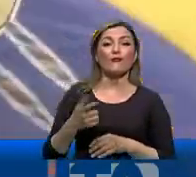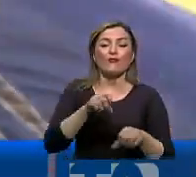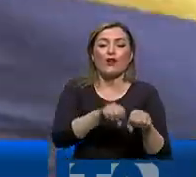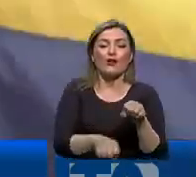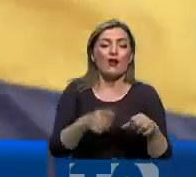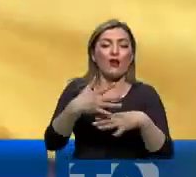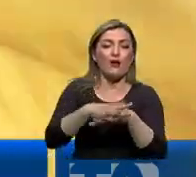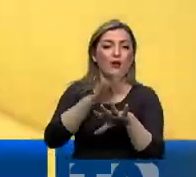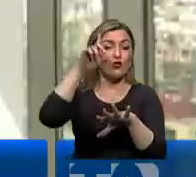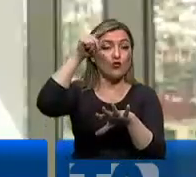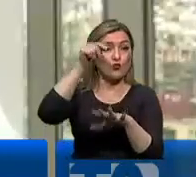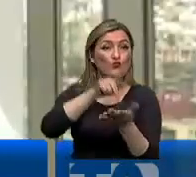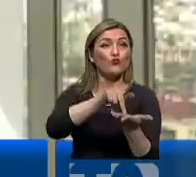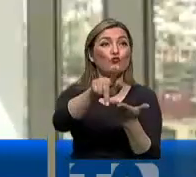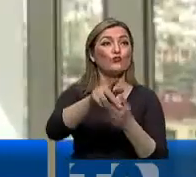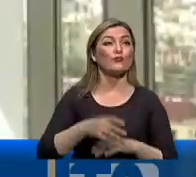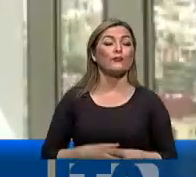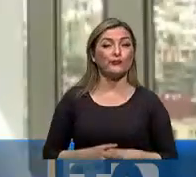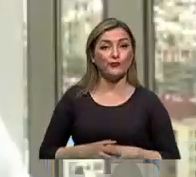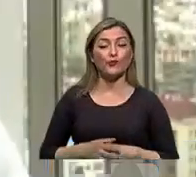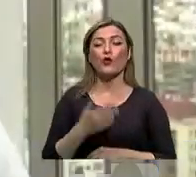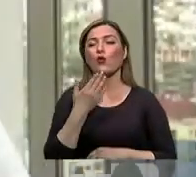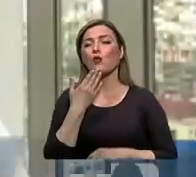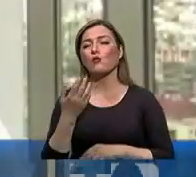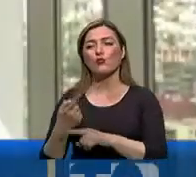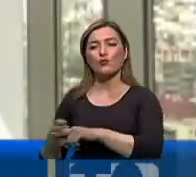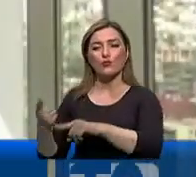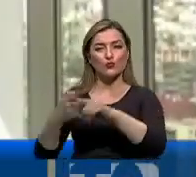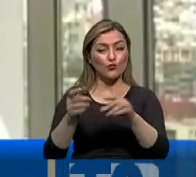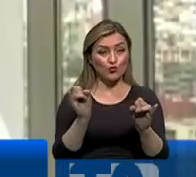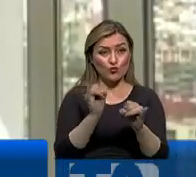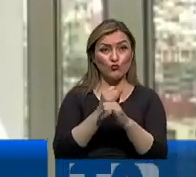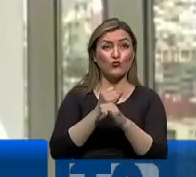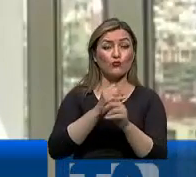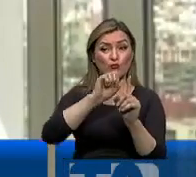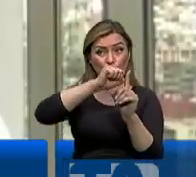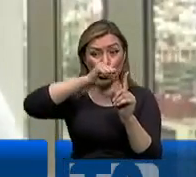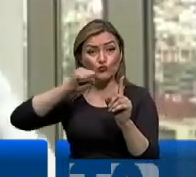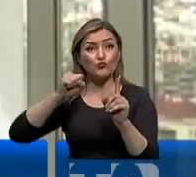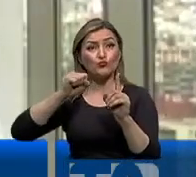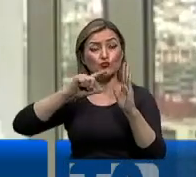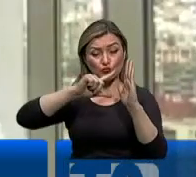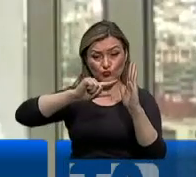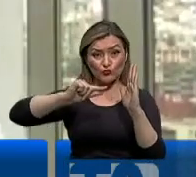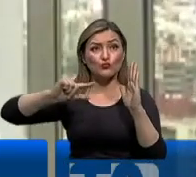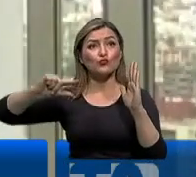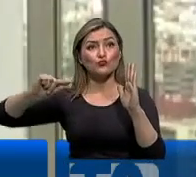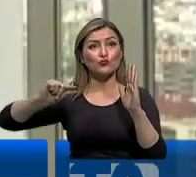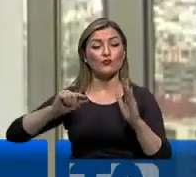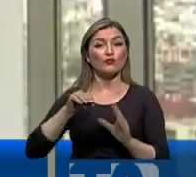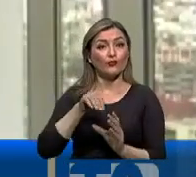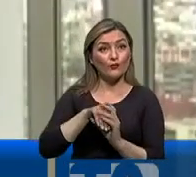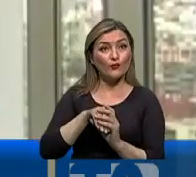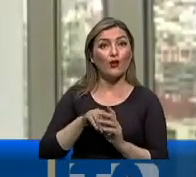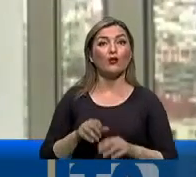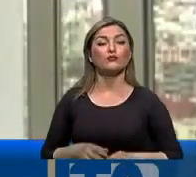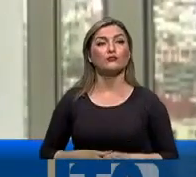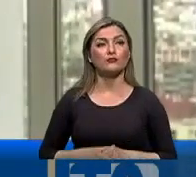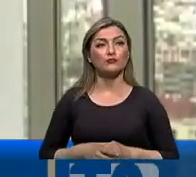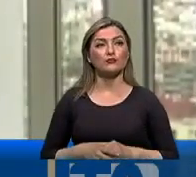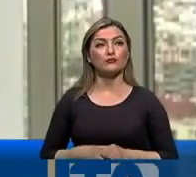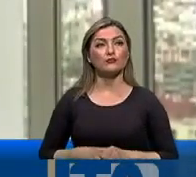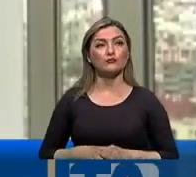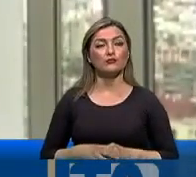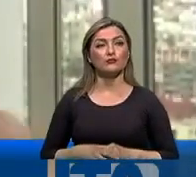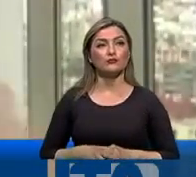reparación integral al Estado. Se tendrá que buscar en todas las instituciones del sistema financiero locales si es que esas